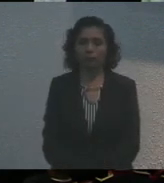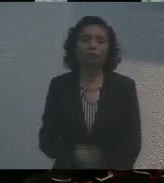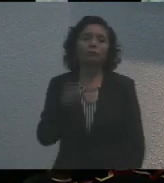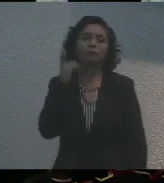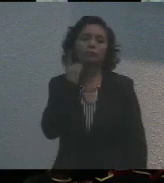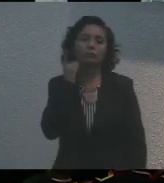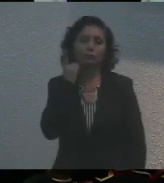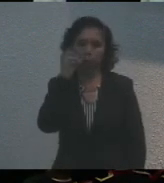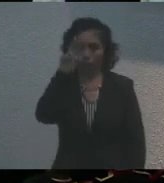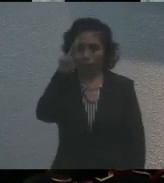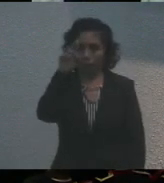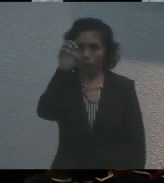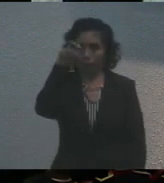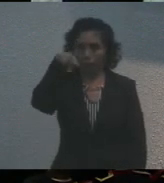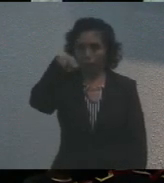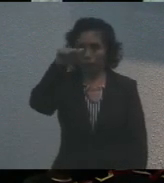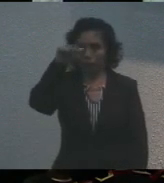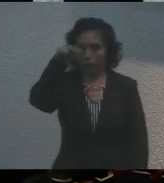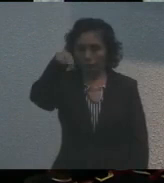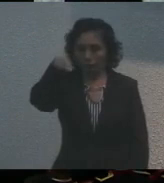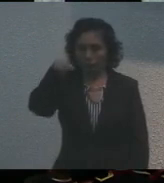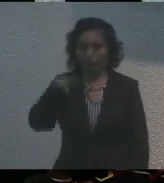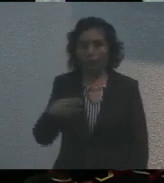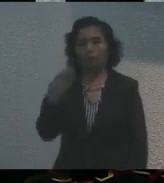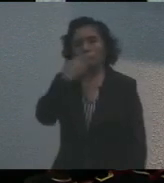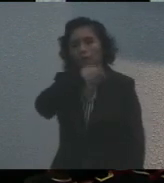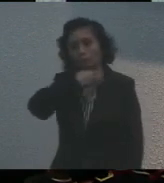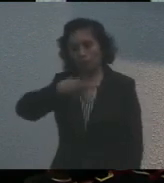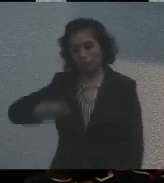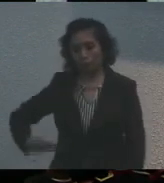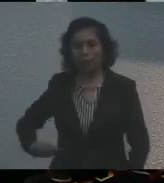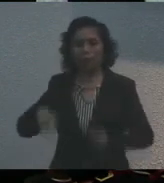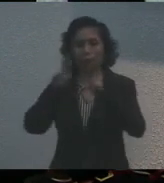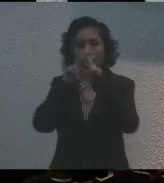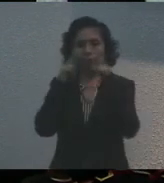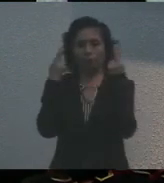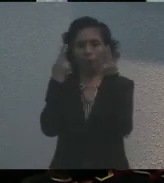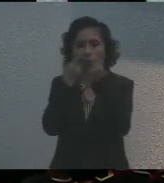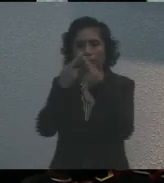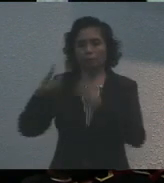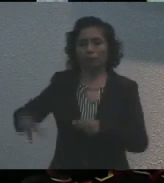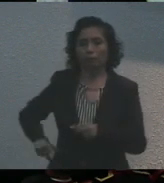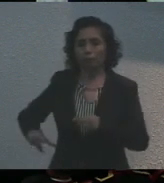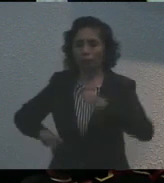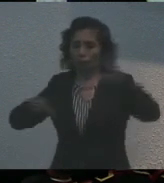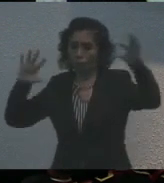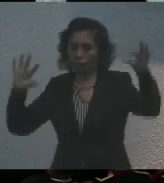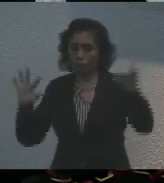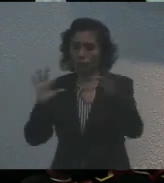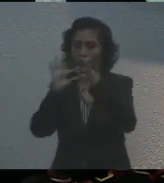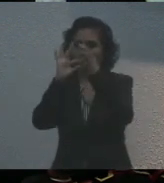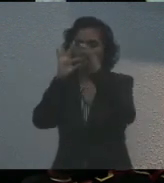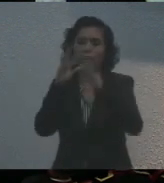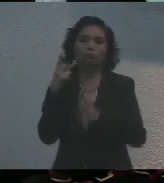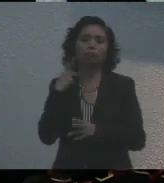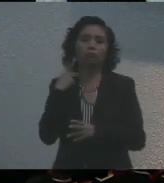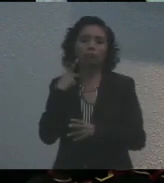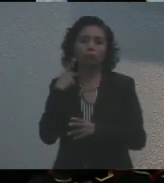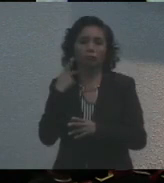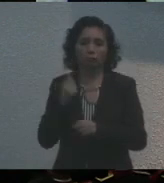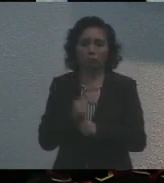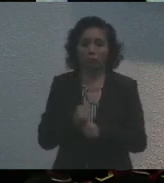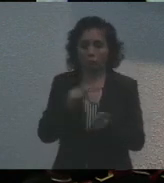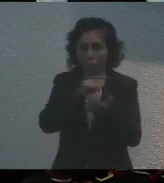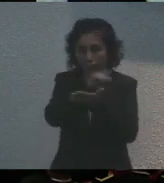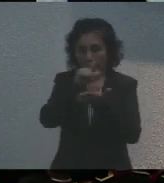Diputado Renán Eduardo Sánchez Tajonar, presidente de la Junta de Gobierno y Coordinación Política de la 17ª Legislatura